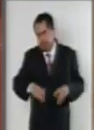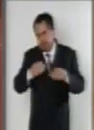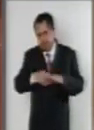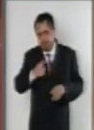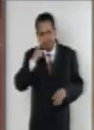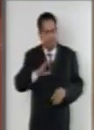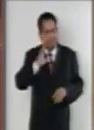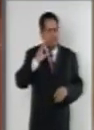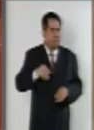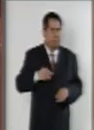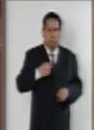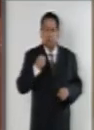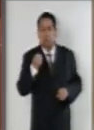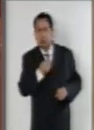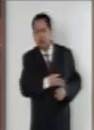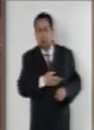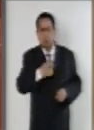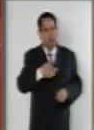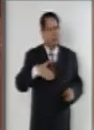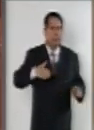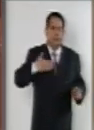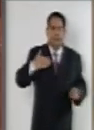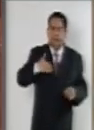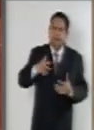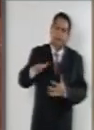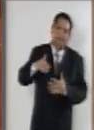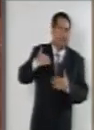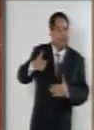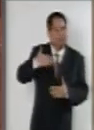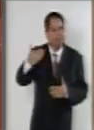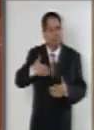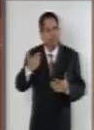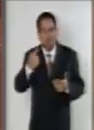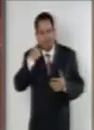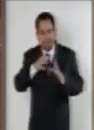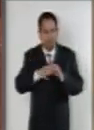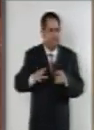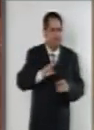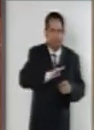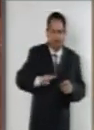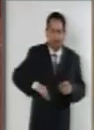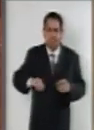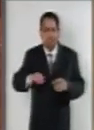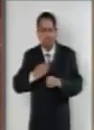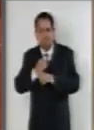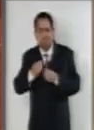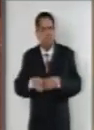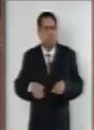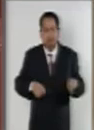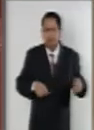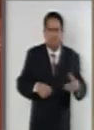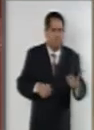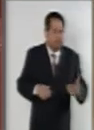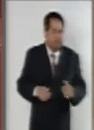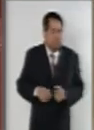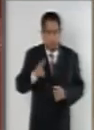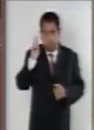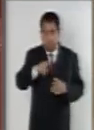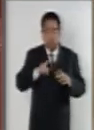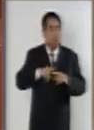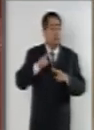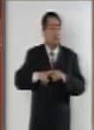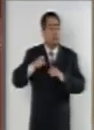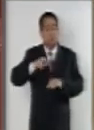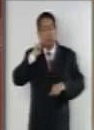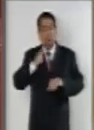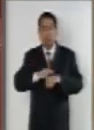cheque en blanco en cuanto a los ingresos de estas entidades y de estos municipios. En esas regiones, la verdadera autoridad